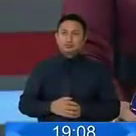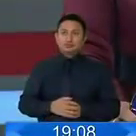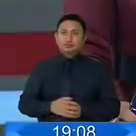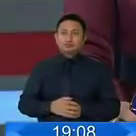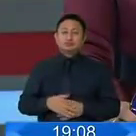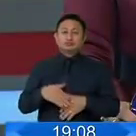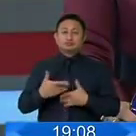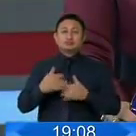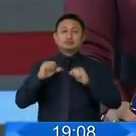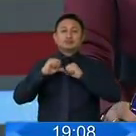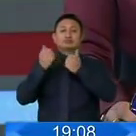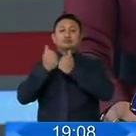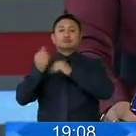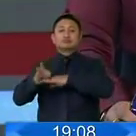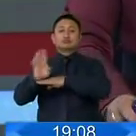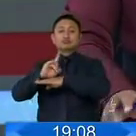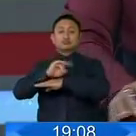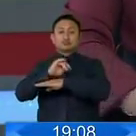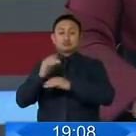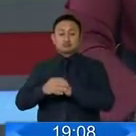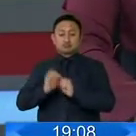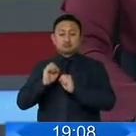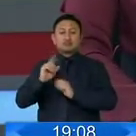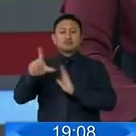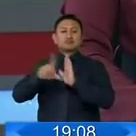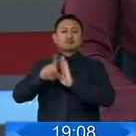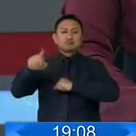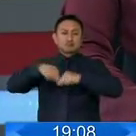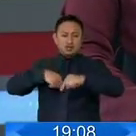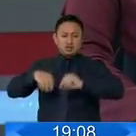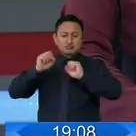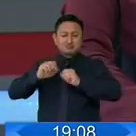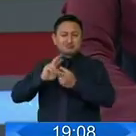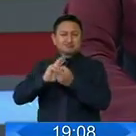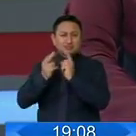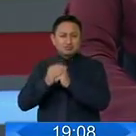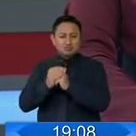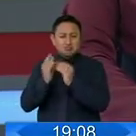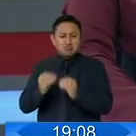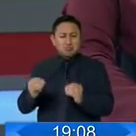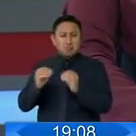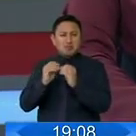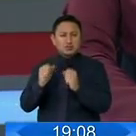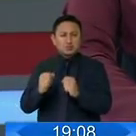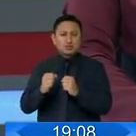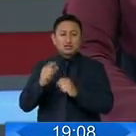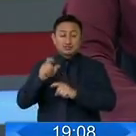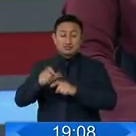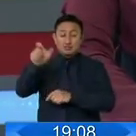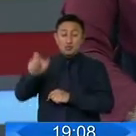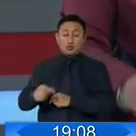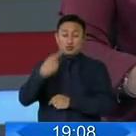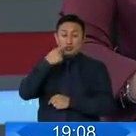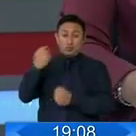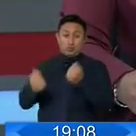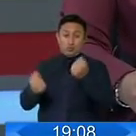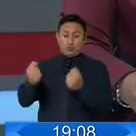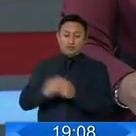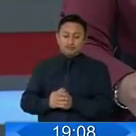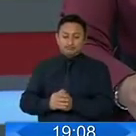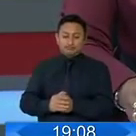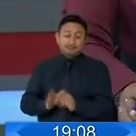Desde la Asamblea Nacional se buscará reformar la ley de tránsito con mayores exigencias a los conductores. Se abre